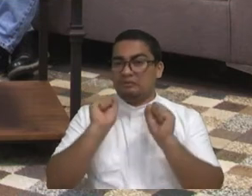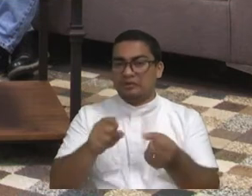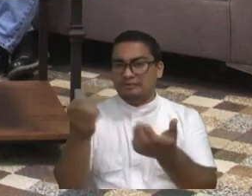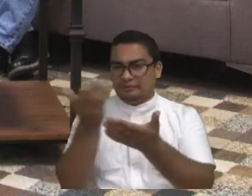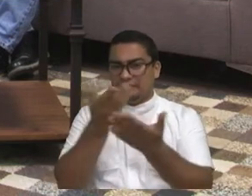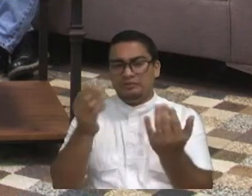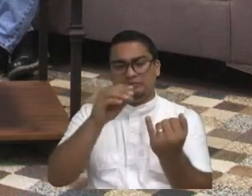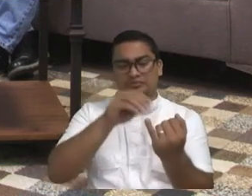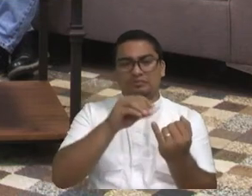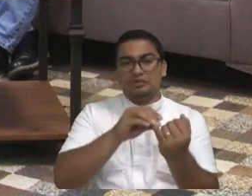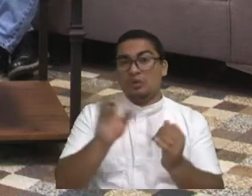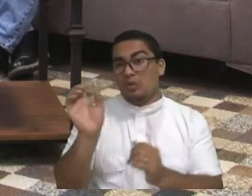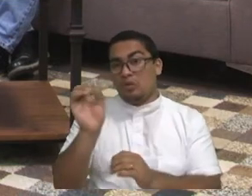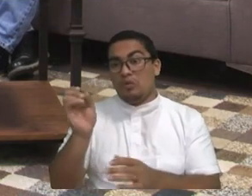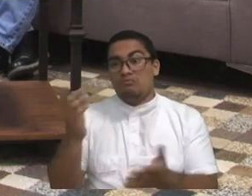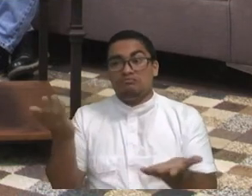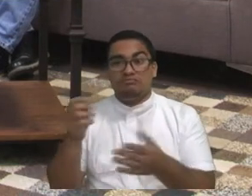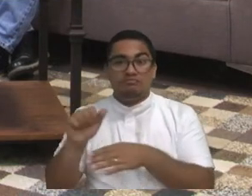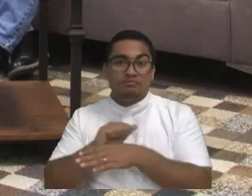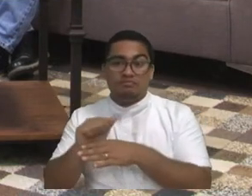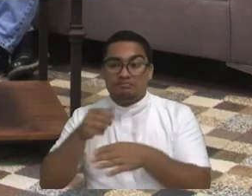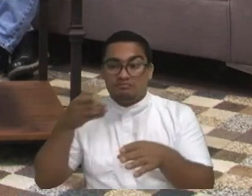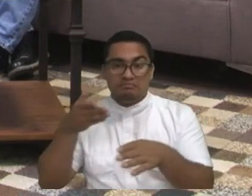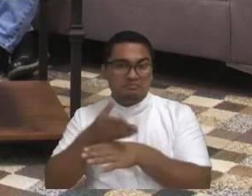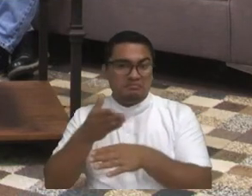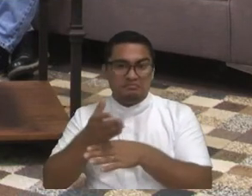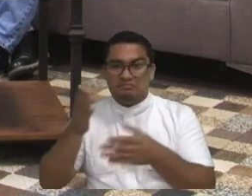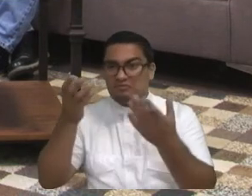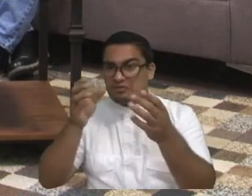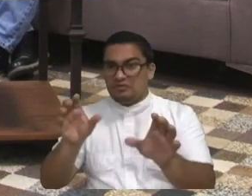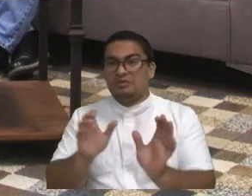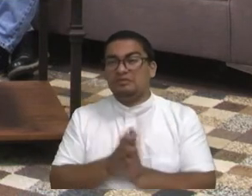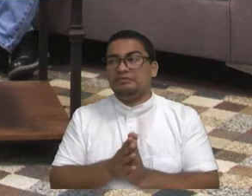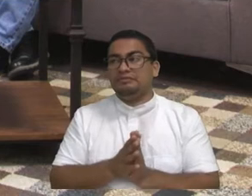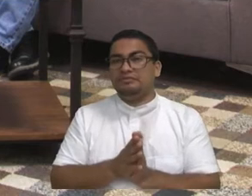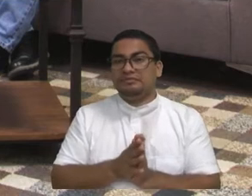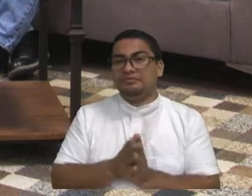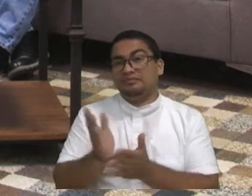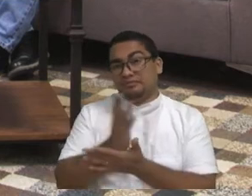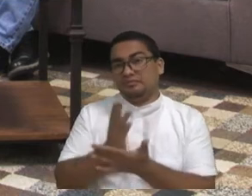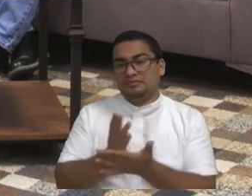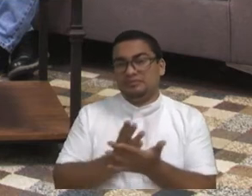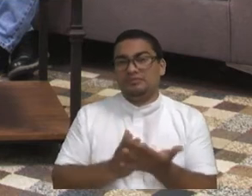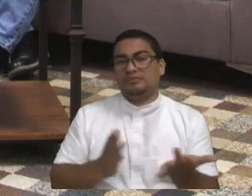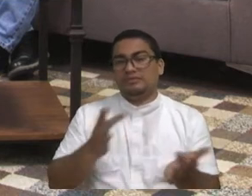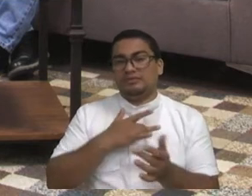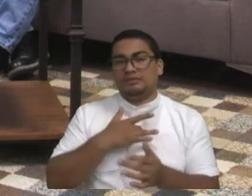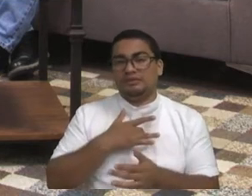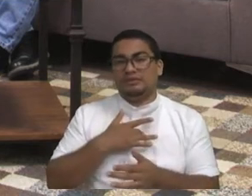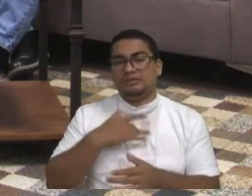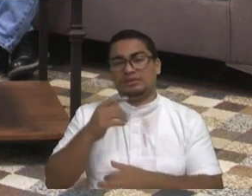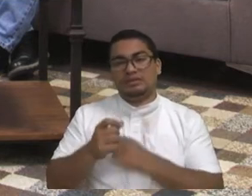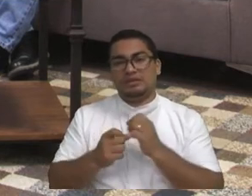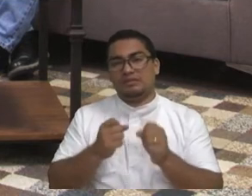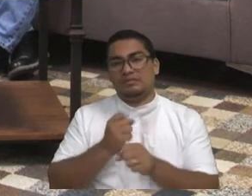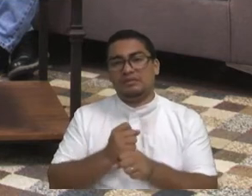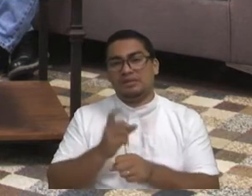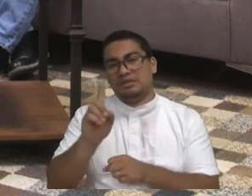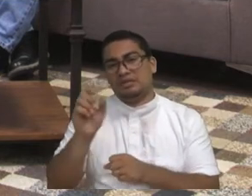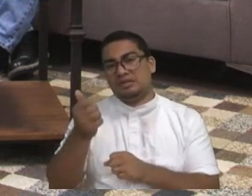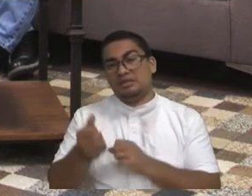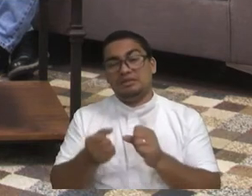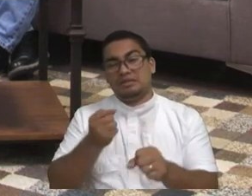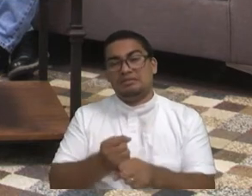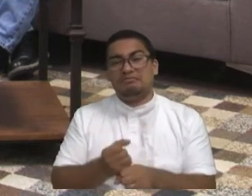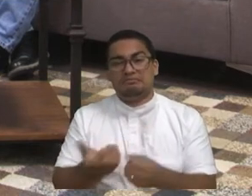entrar a un oficio pues digamos es la edad mínima lógicamente hay carreras que requieren una edad un poco mayor verdad hablamos de 16 años